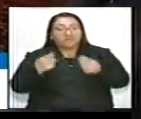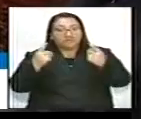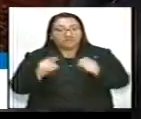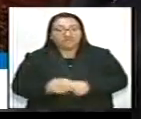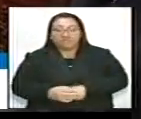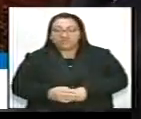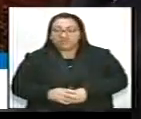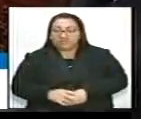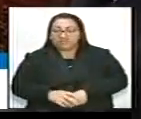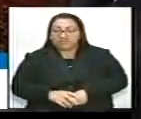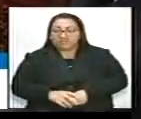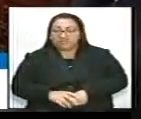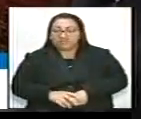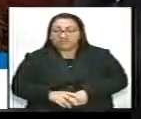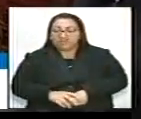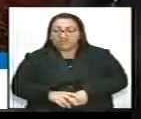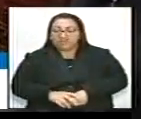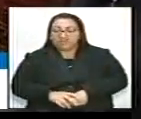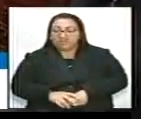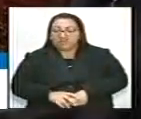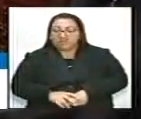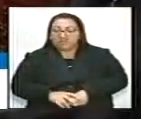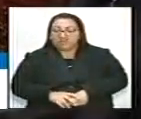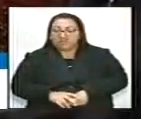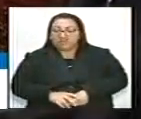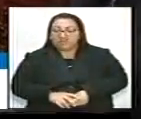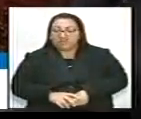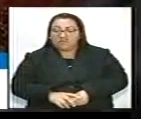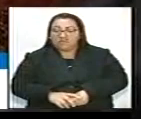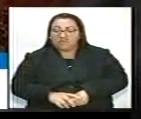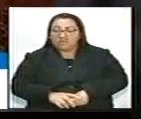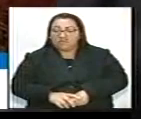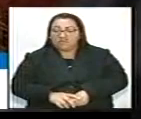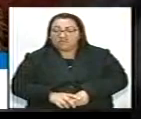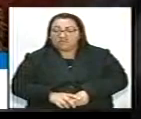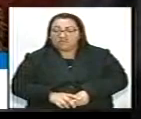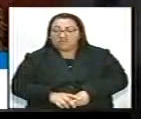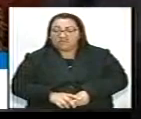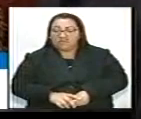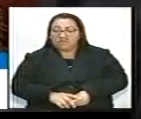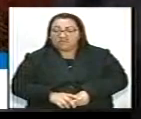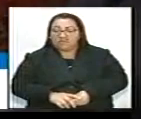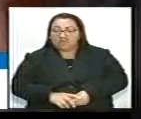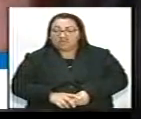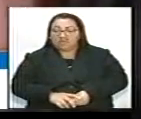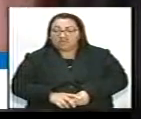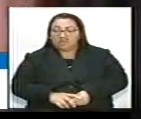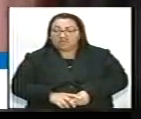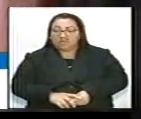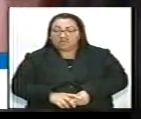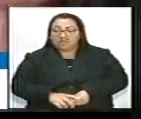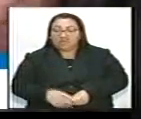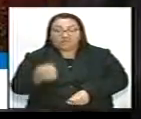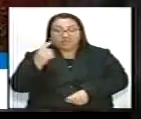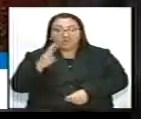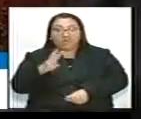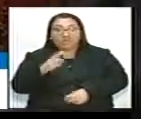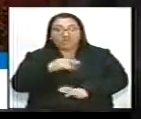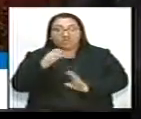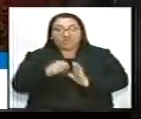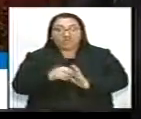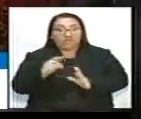acuerdo, simplemente al considerar cuatro proyectos y no ni el gasoducto ni tampoco la hidroeléctrica de